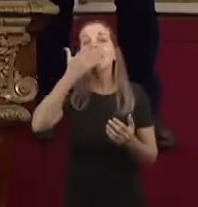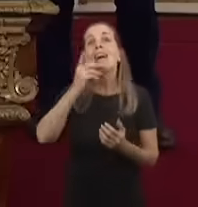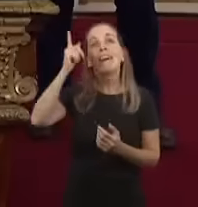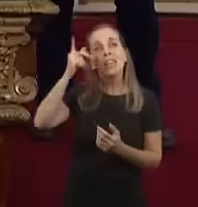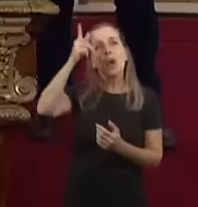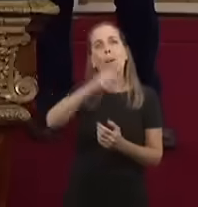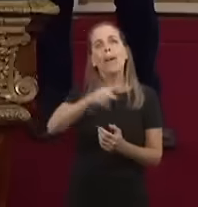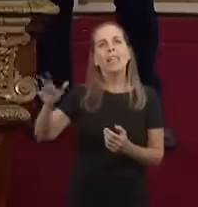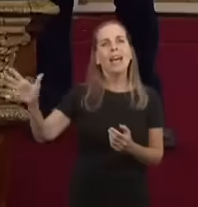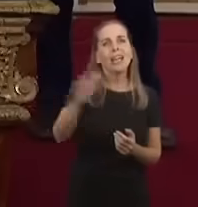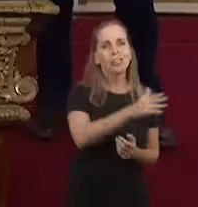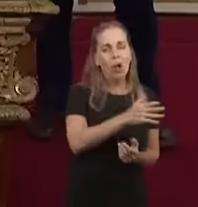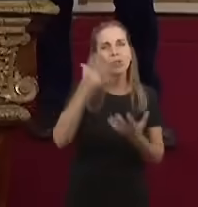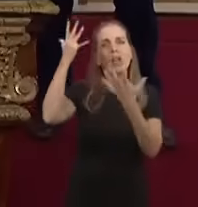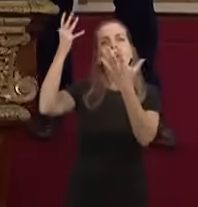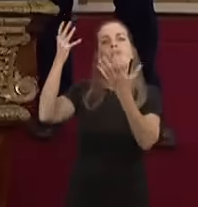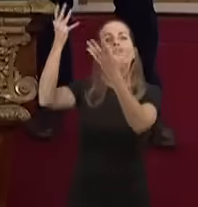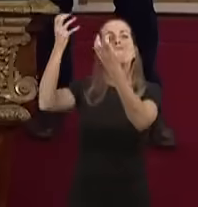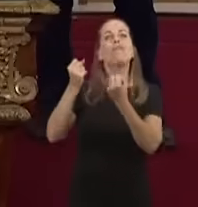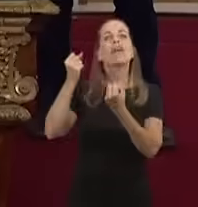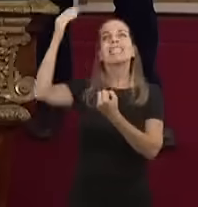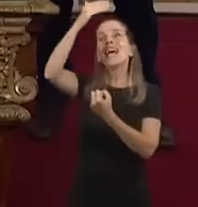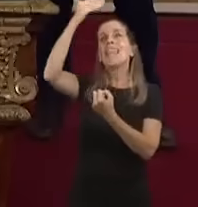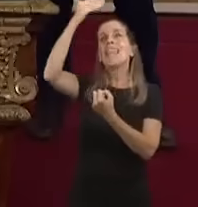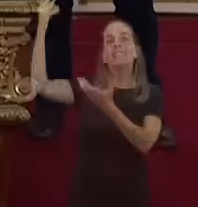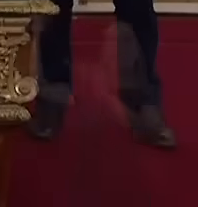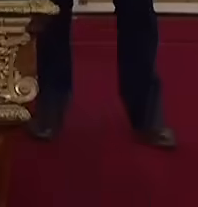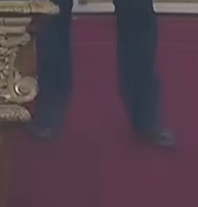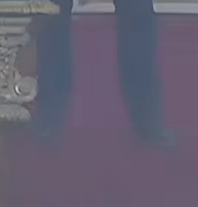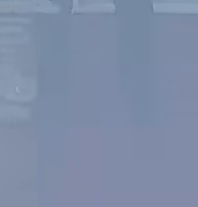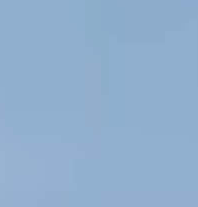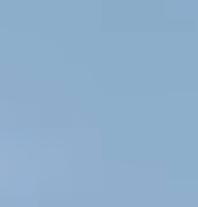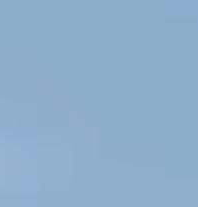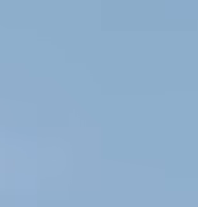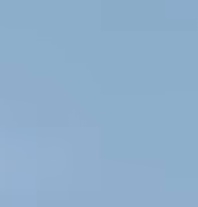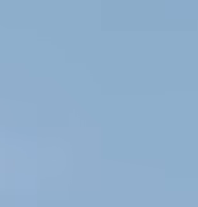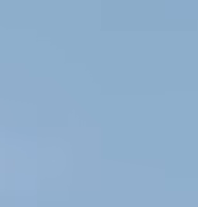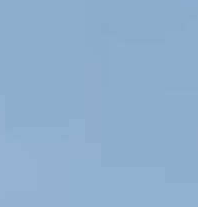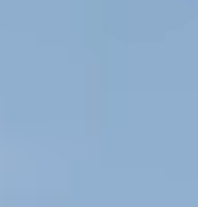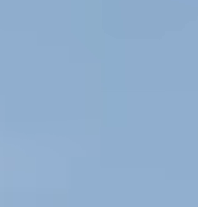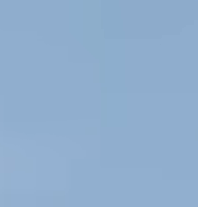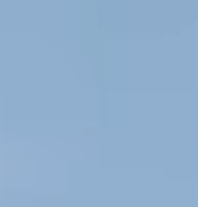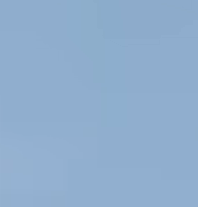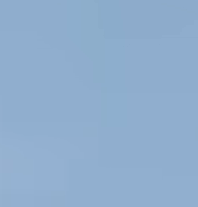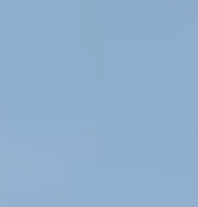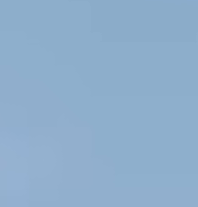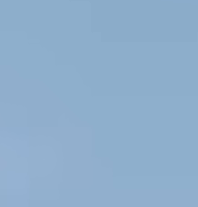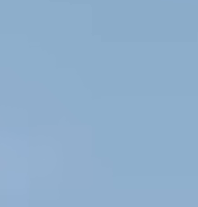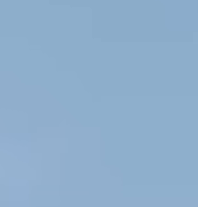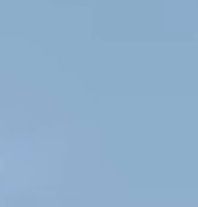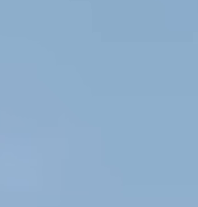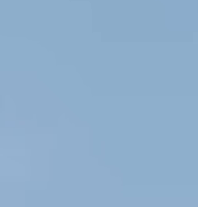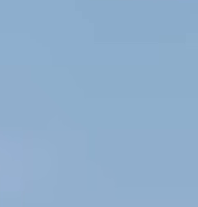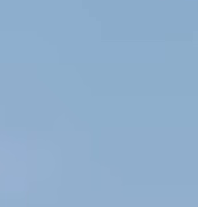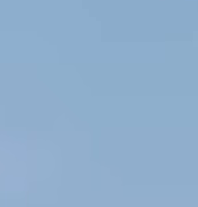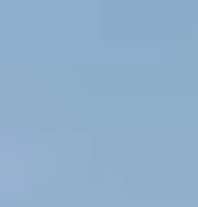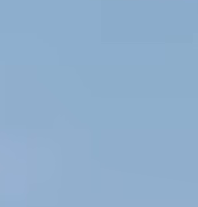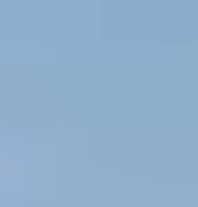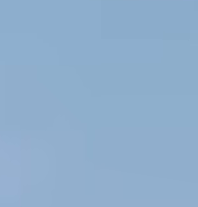a los argentinos y que la fuerza del cielo nos acompañen conforme a lo establecido por el artículo